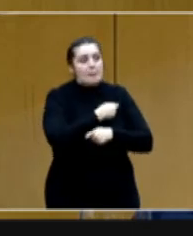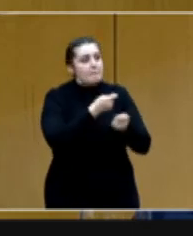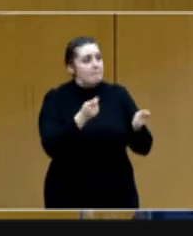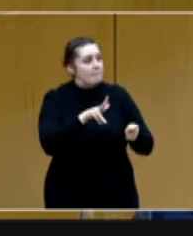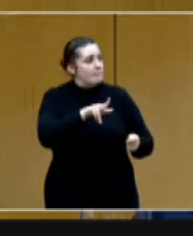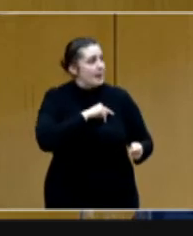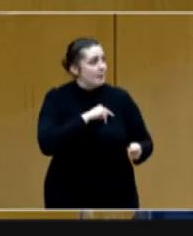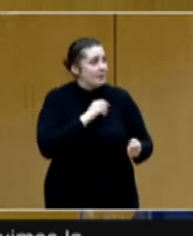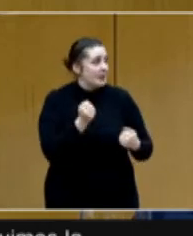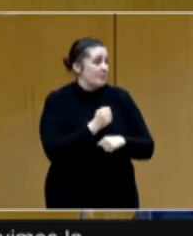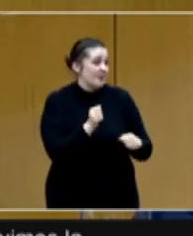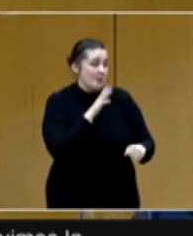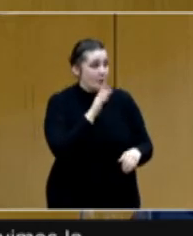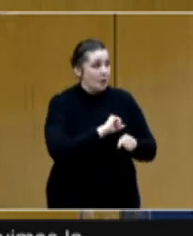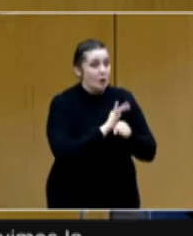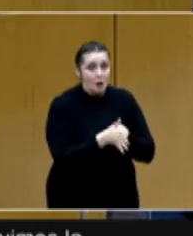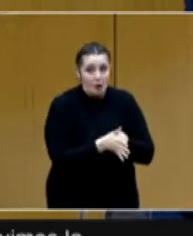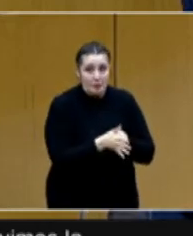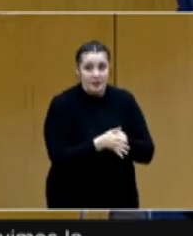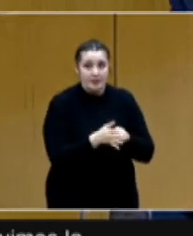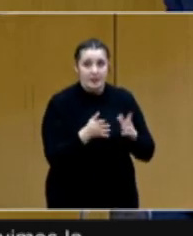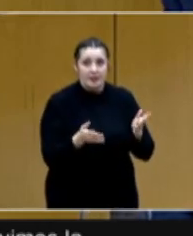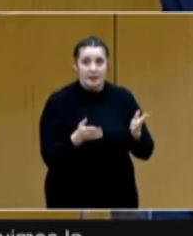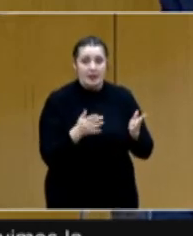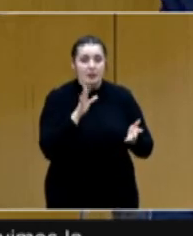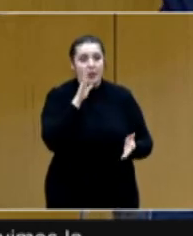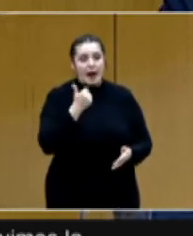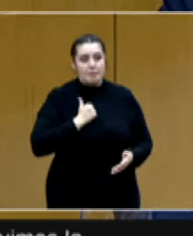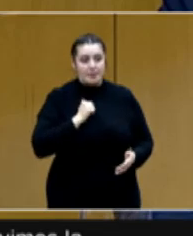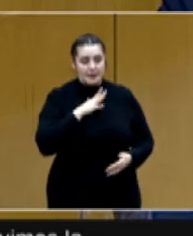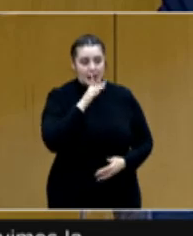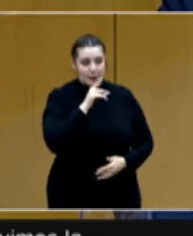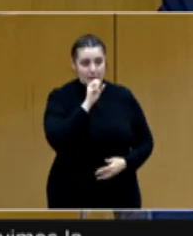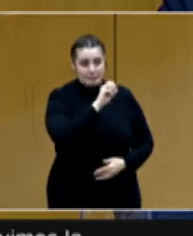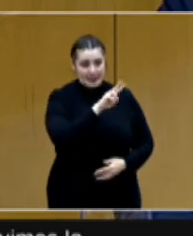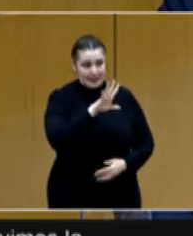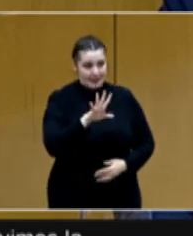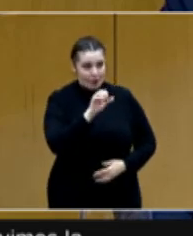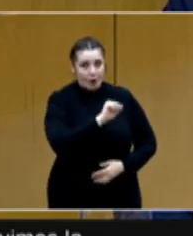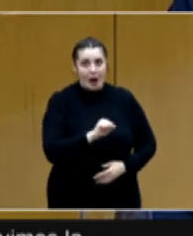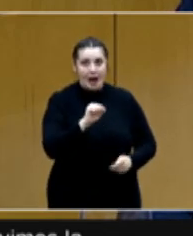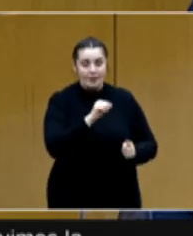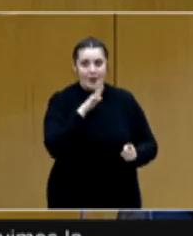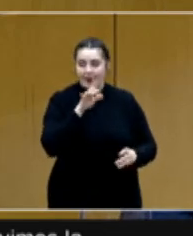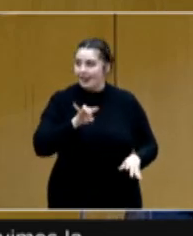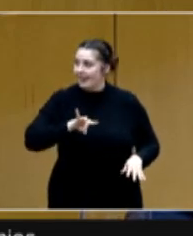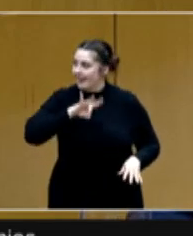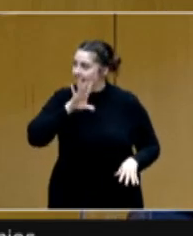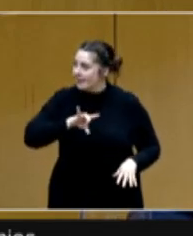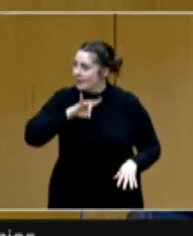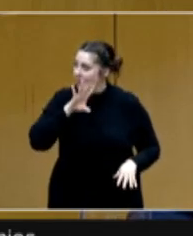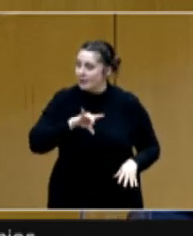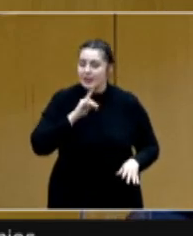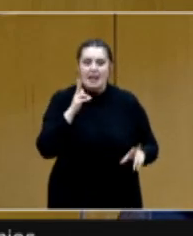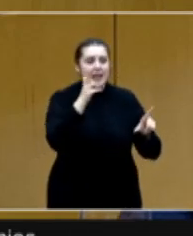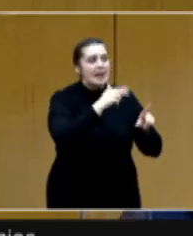el año que viene celebramos los 25 años Así que imaginaros la de alegría que nos da es un taller de pintura